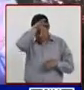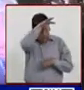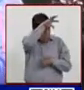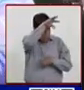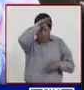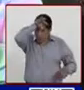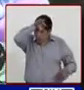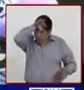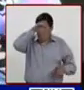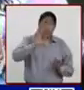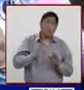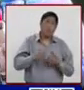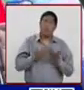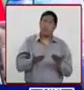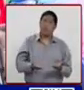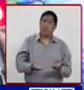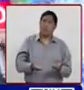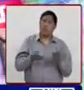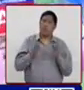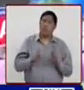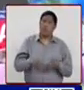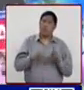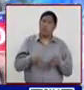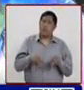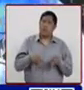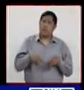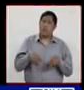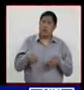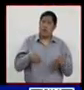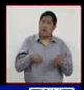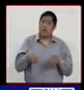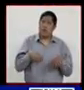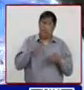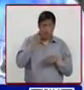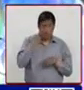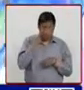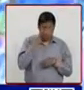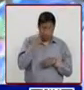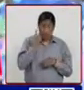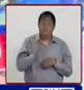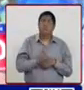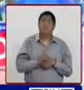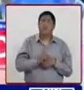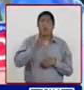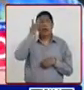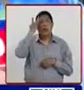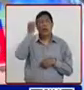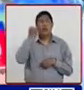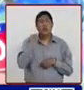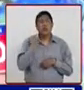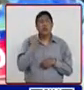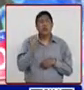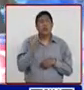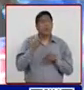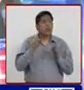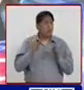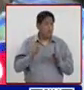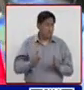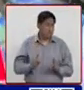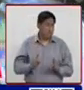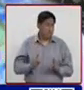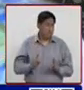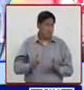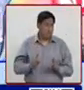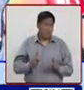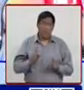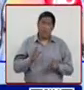llama bastante la atención, cómo es que delincuentes hacían de las suyas. Pero ojo, presten mucha atención, porque una de estas personas